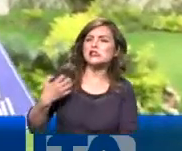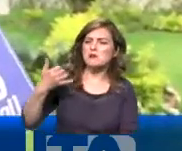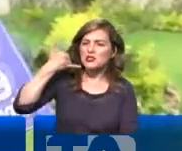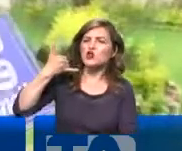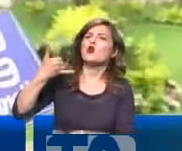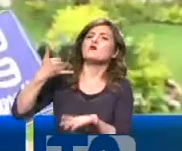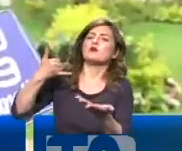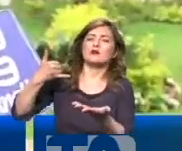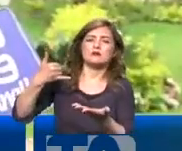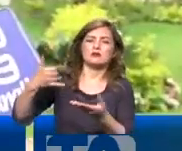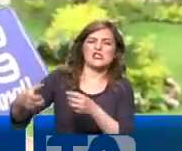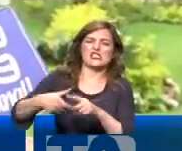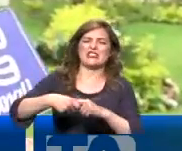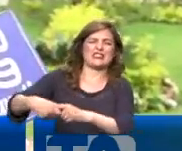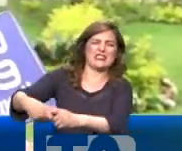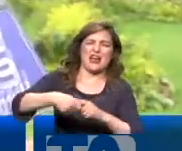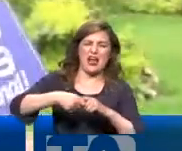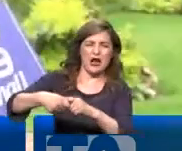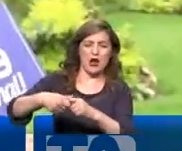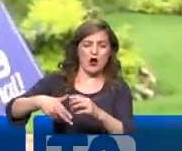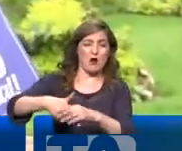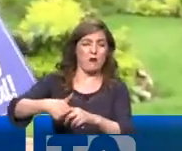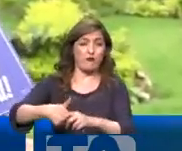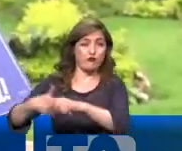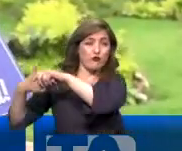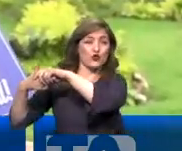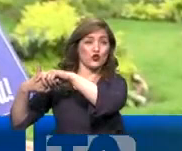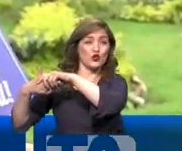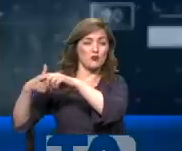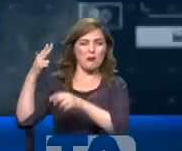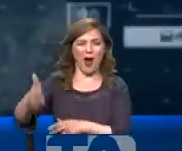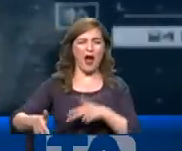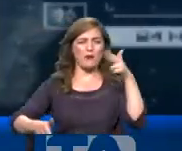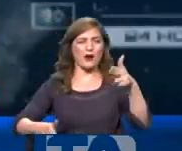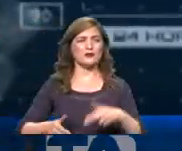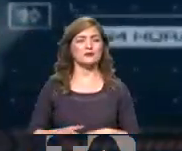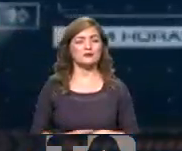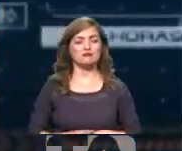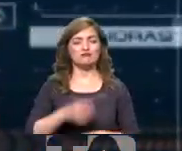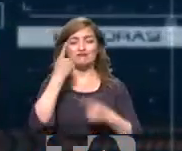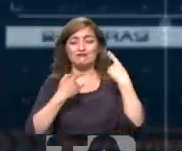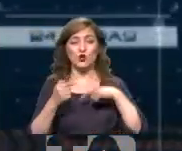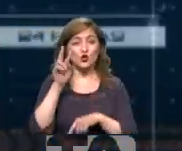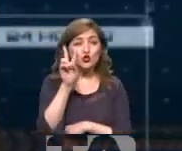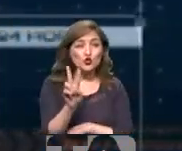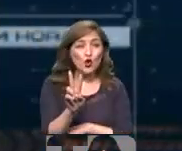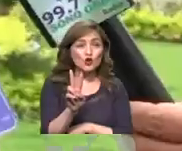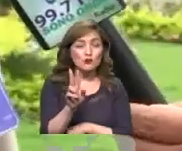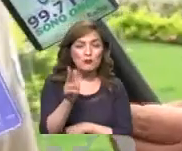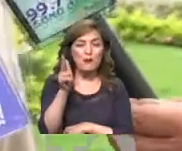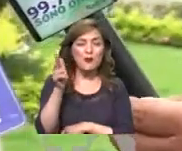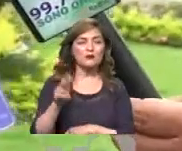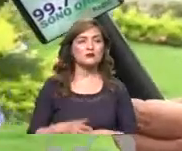tres sujetos forcejean, les quitan las armas de fuego. En ese forcejeo se producen las detonaciones. Todos resultaron heridos, aunque solo dos por arma de fuego.